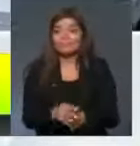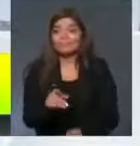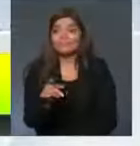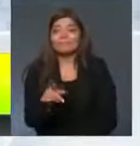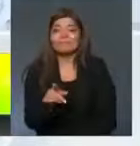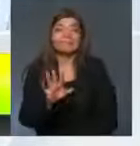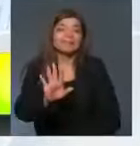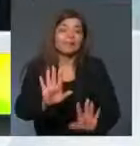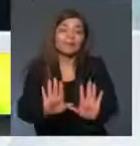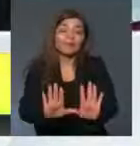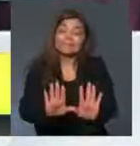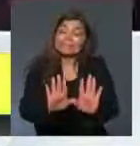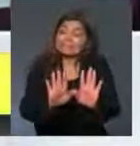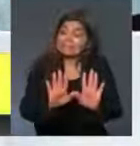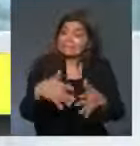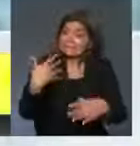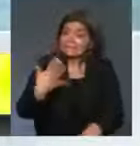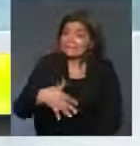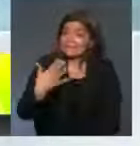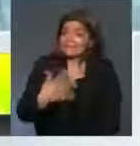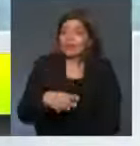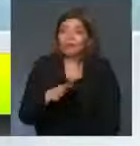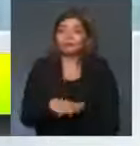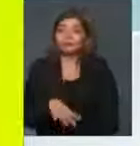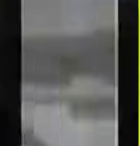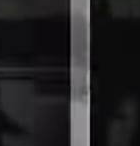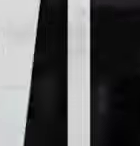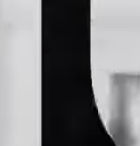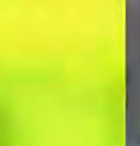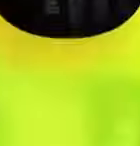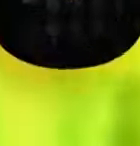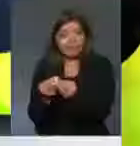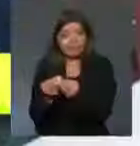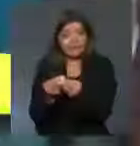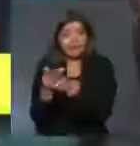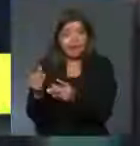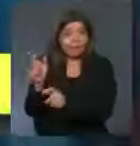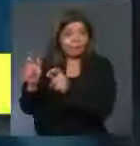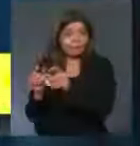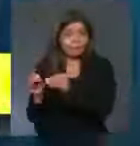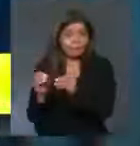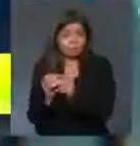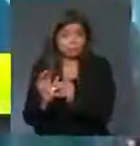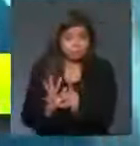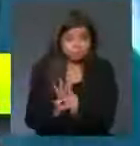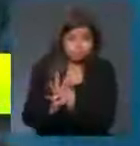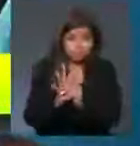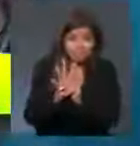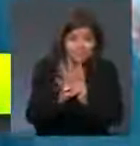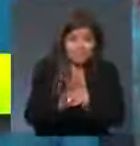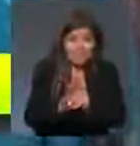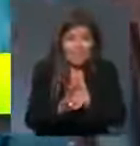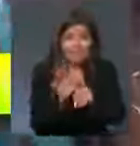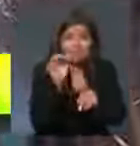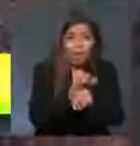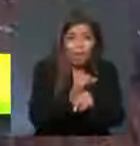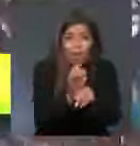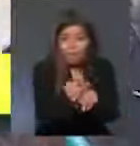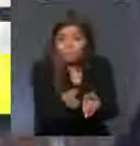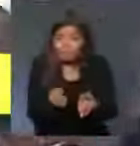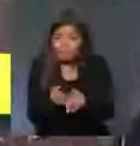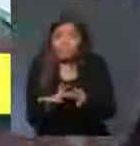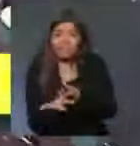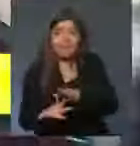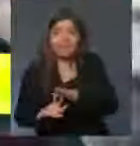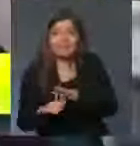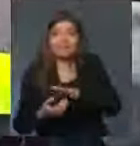Menos mal que Héctor es grande. Y... O sea, el rigor lo que pasa es el típico pisotón que saca el zapato desde el talón y debió volver a ponerlo, por eso se detuvo